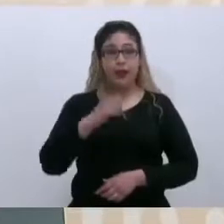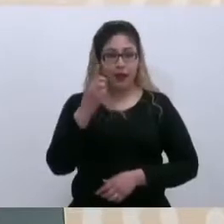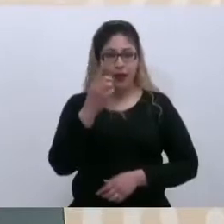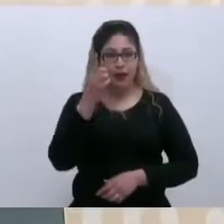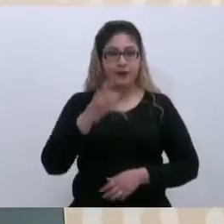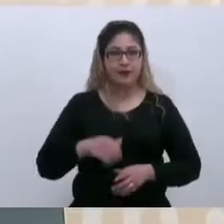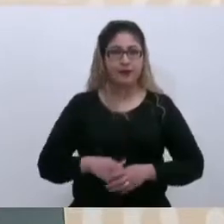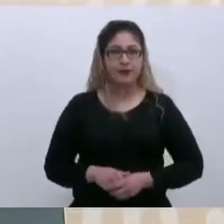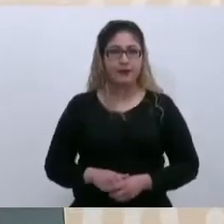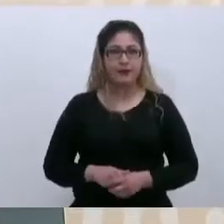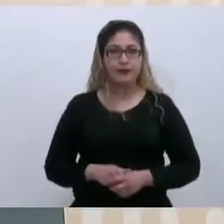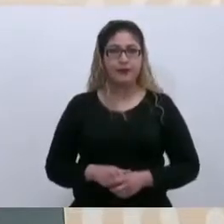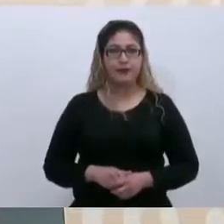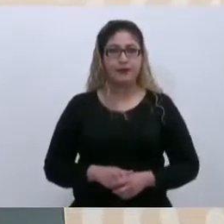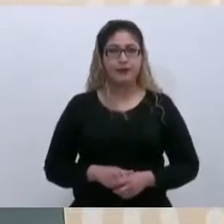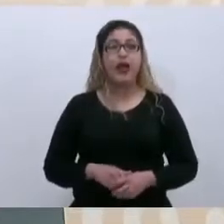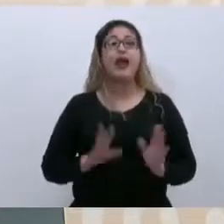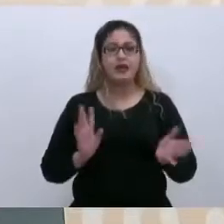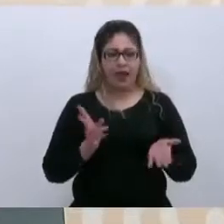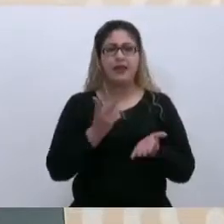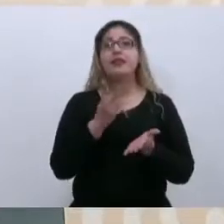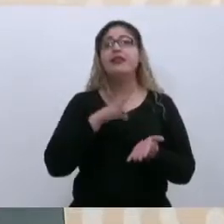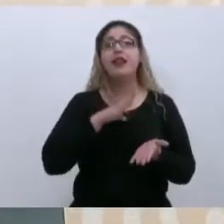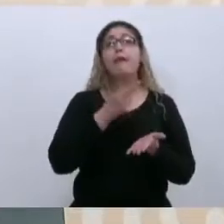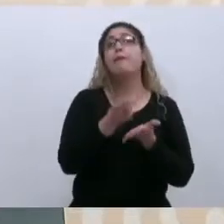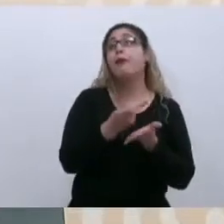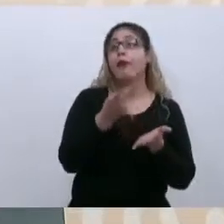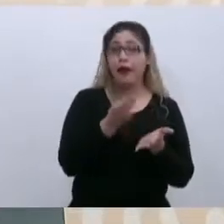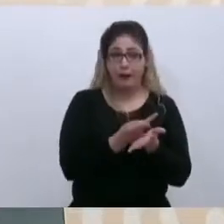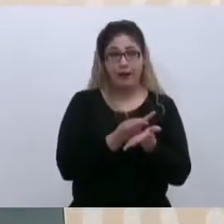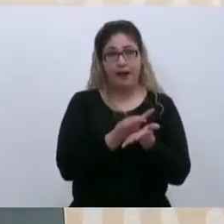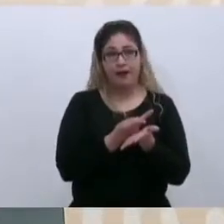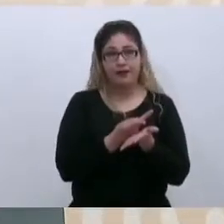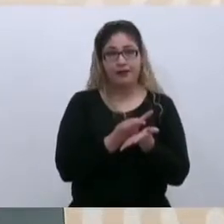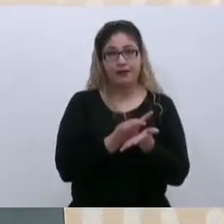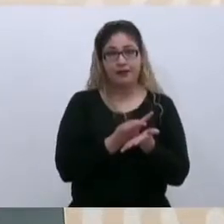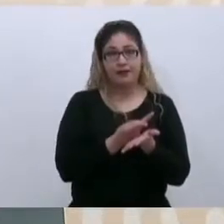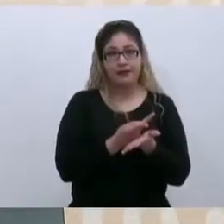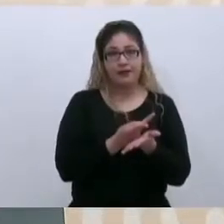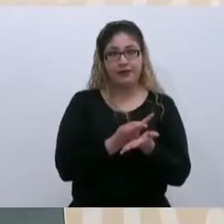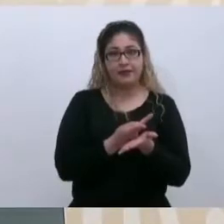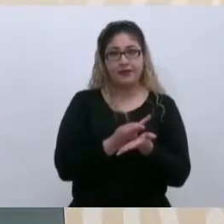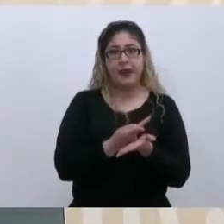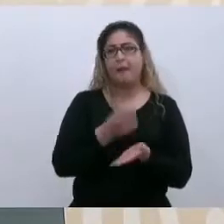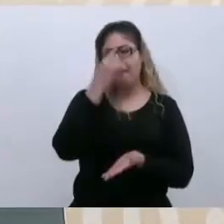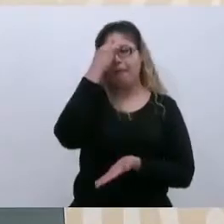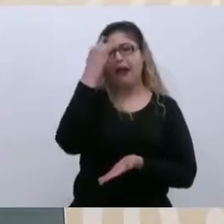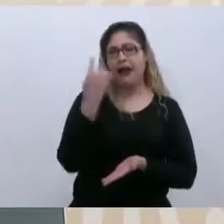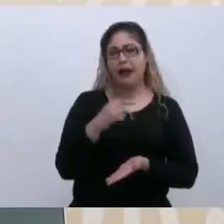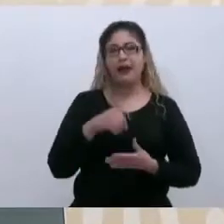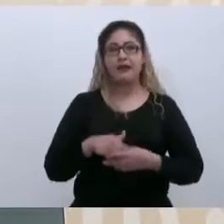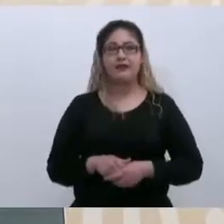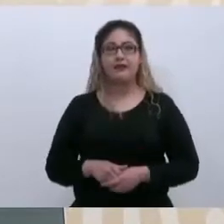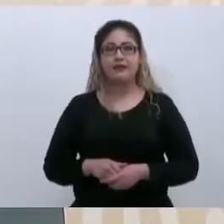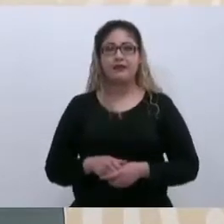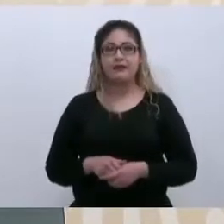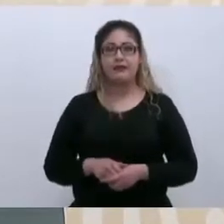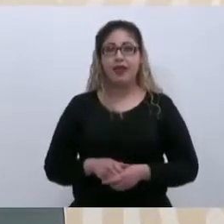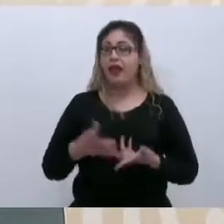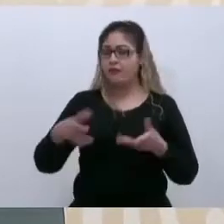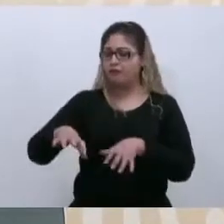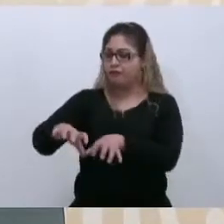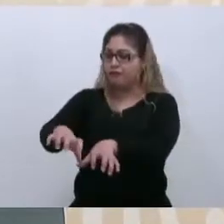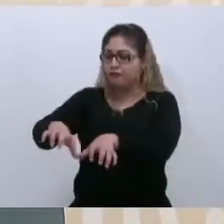se está aplicando el programa de precios de garantía para los productos del campo. Se compra el maíz